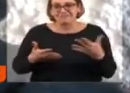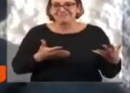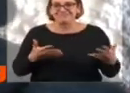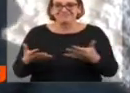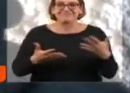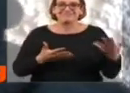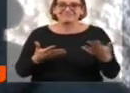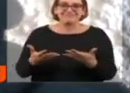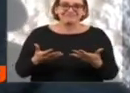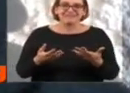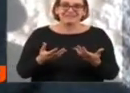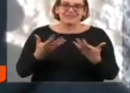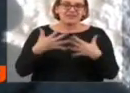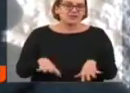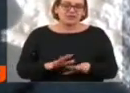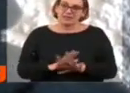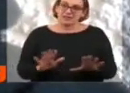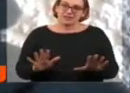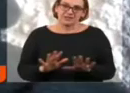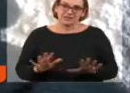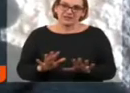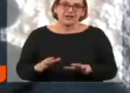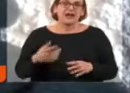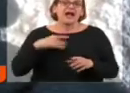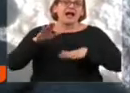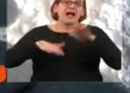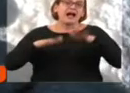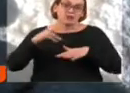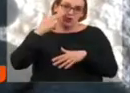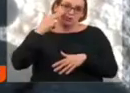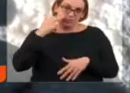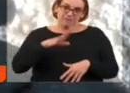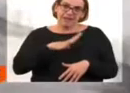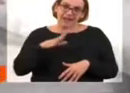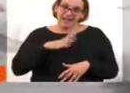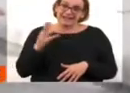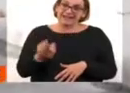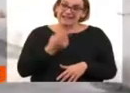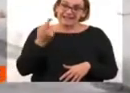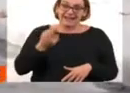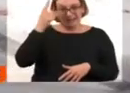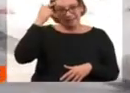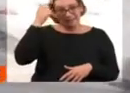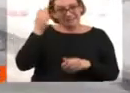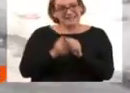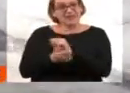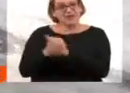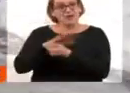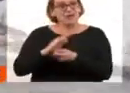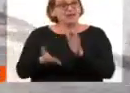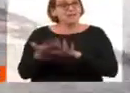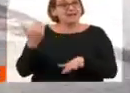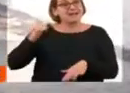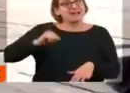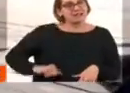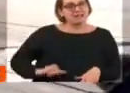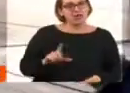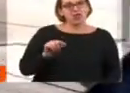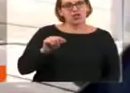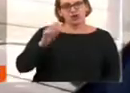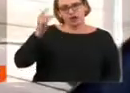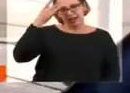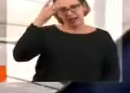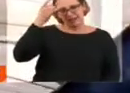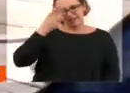No creo que haya una cuarta. Algunas secuelas quedaron tras esta extraña experiencia COVID, sobre todo cansancio y dolores de cabeza